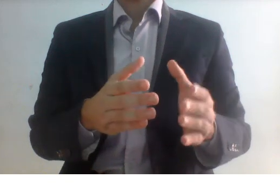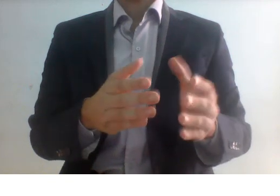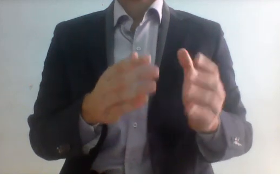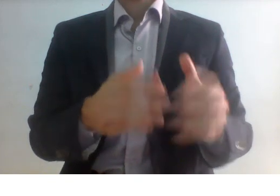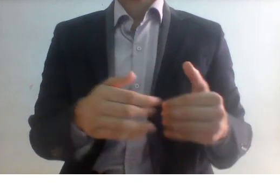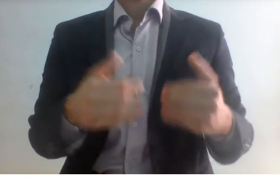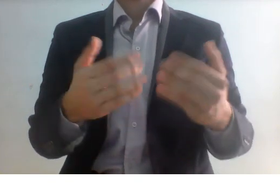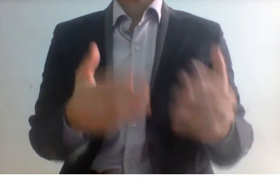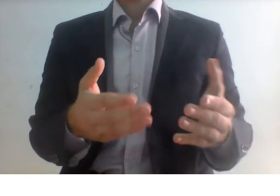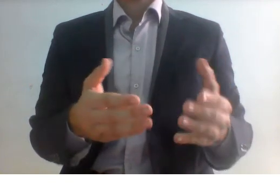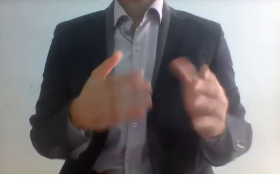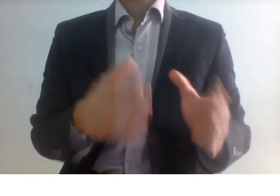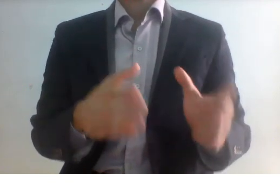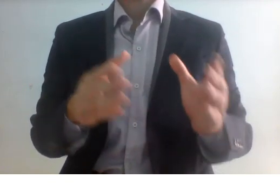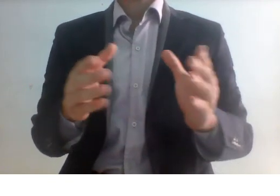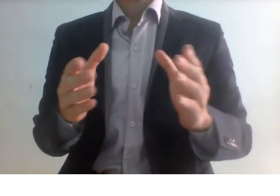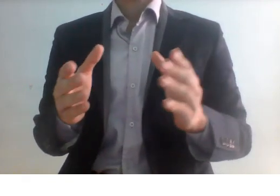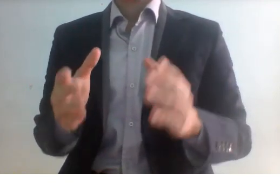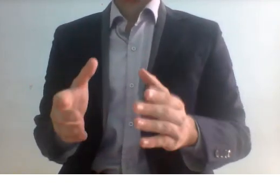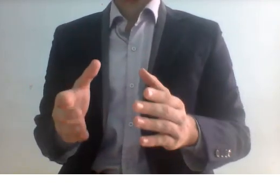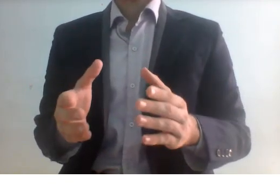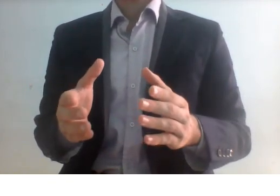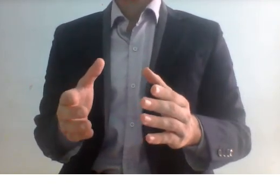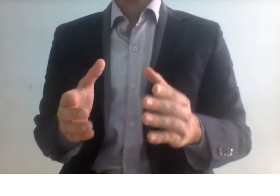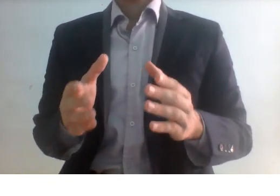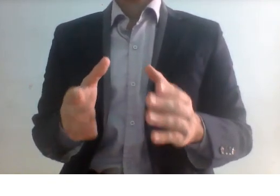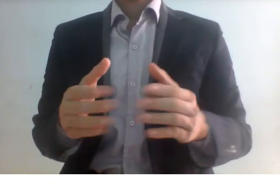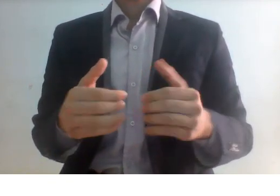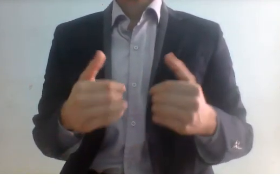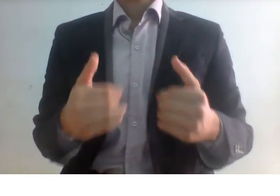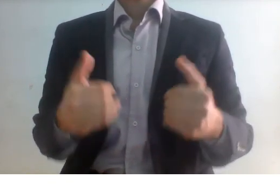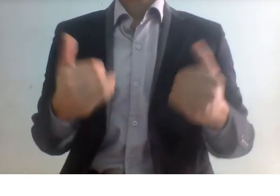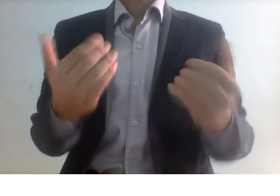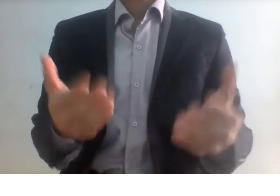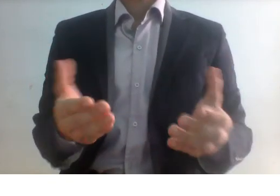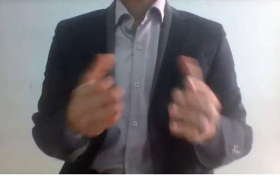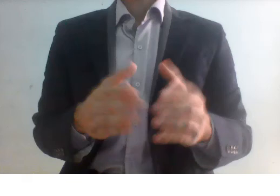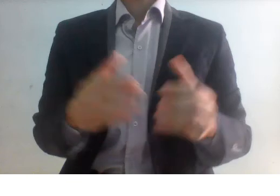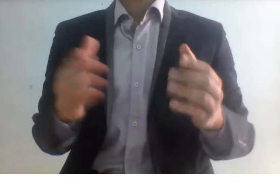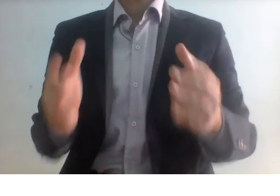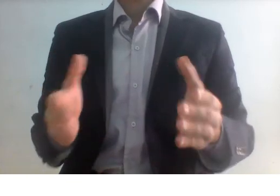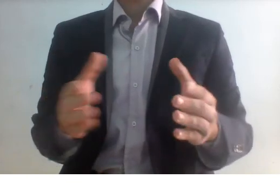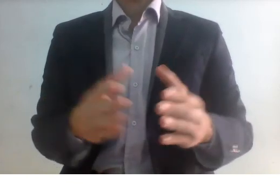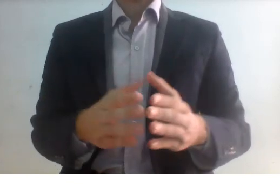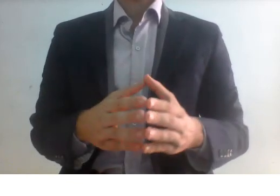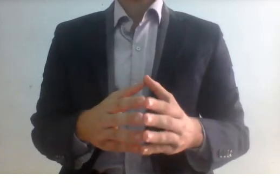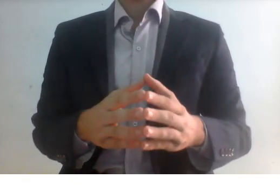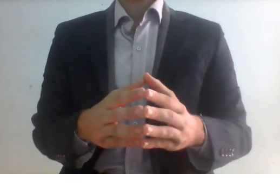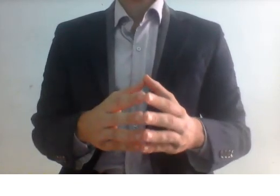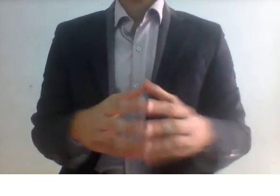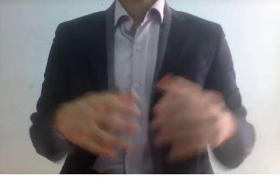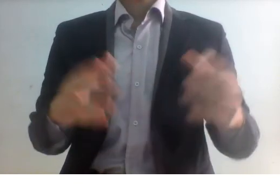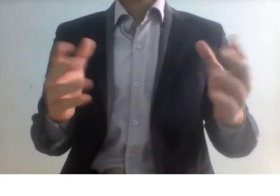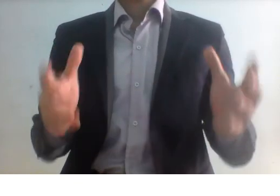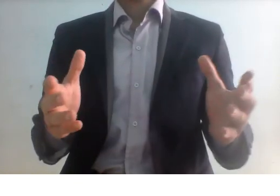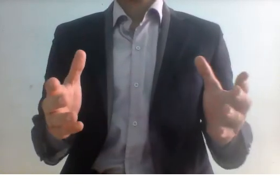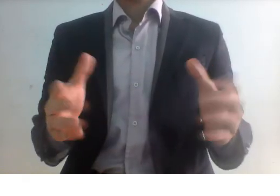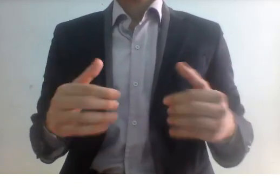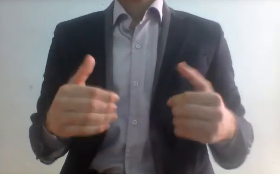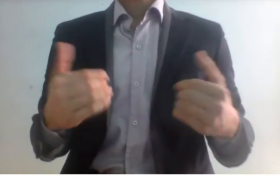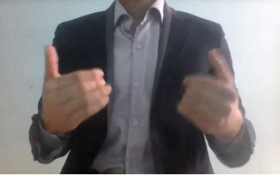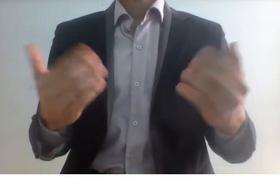dar el 50% de lo que ellos terminan pues obteniendo con relación a la empresa que está contratando el servicio. Y es